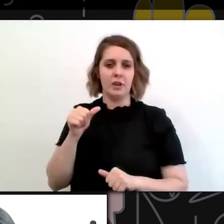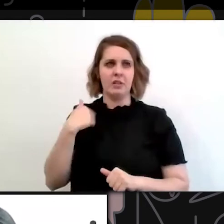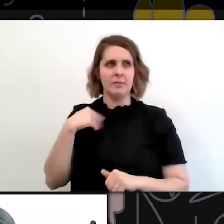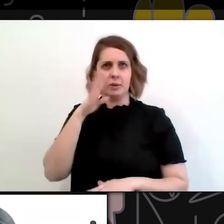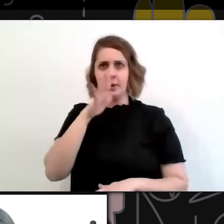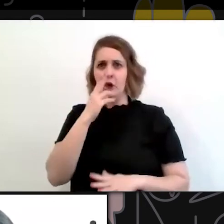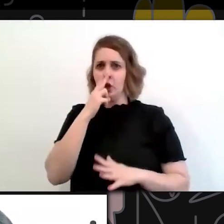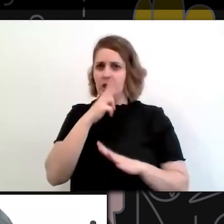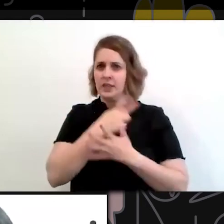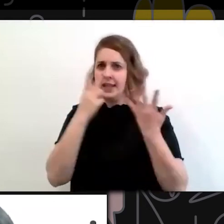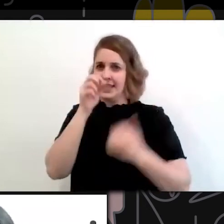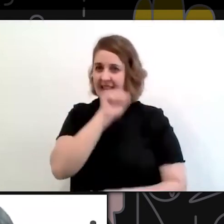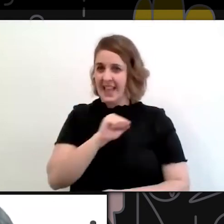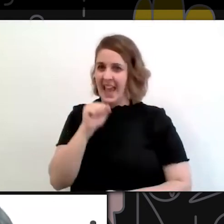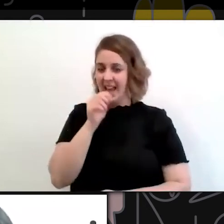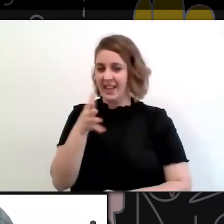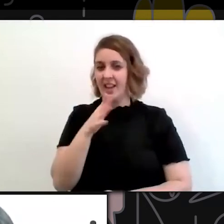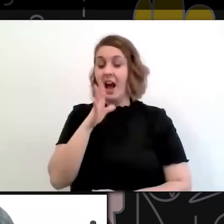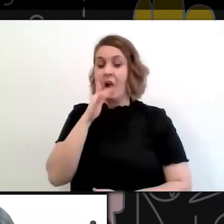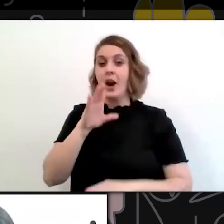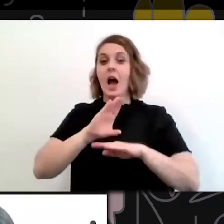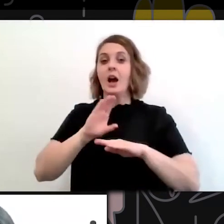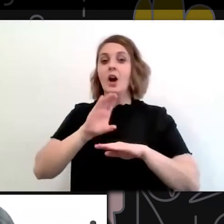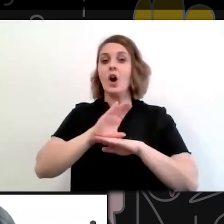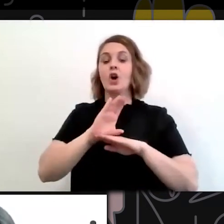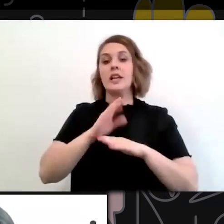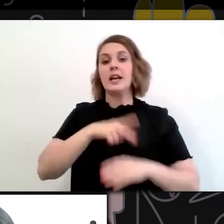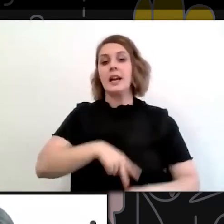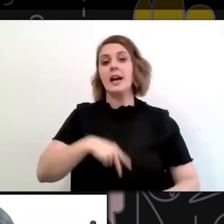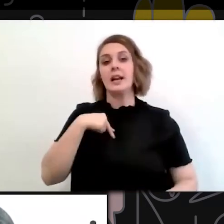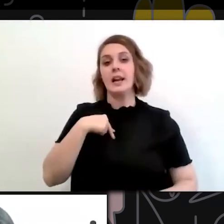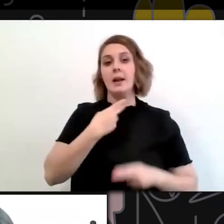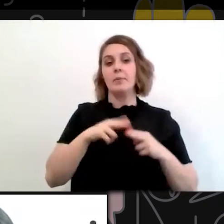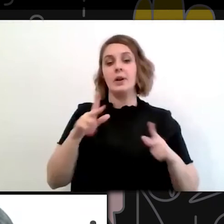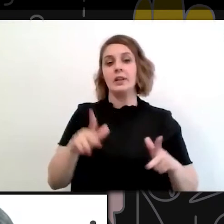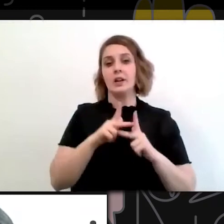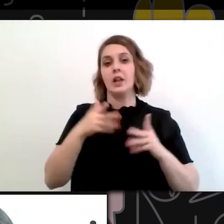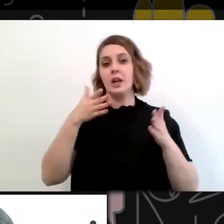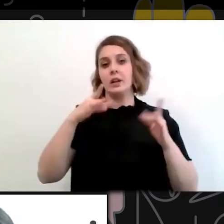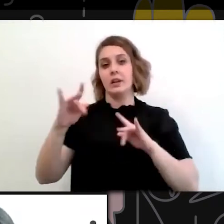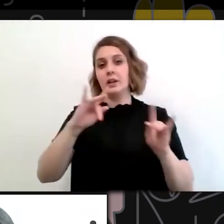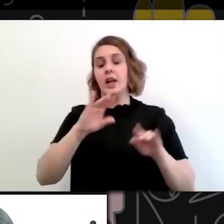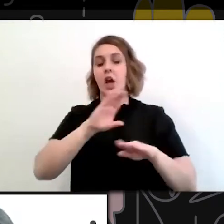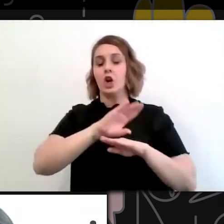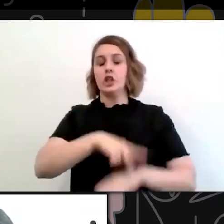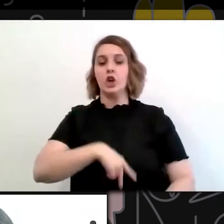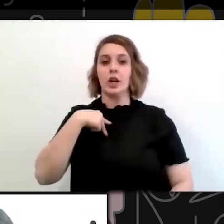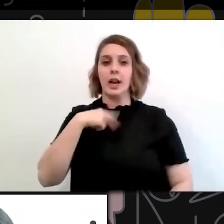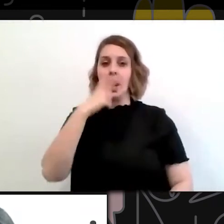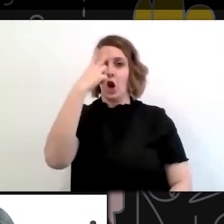años, Ana, y actualmente es consejera general de Políticas Sociales y Consejos Territoriales del Consejo General de